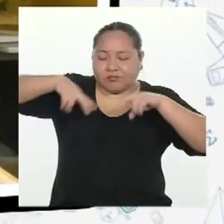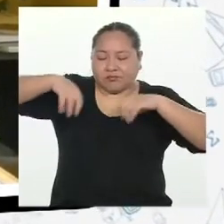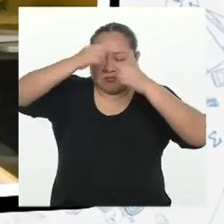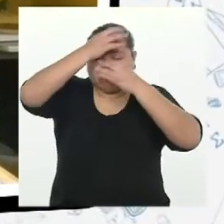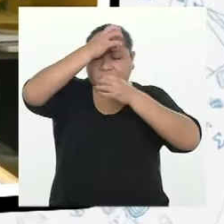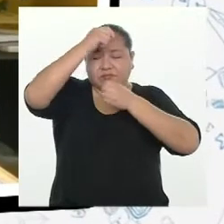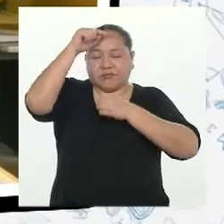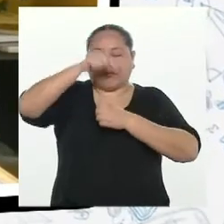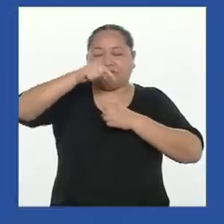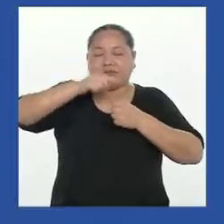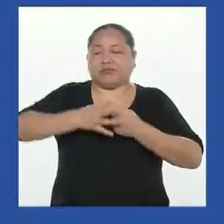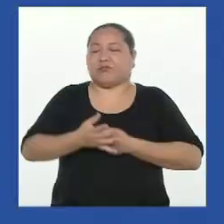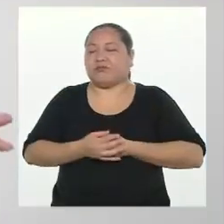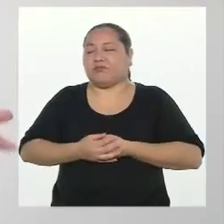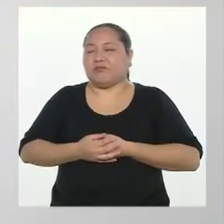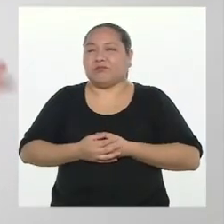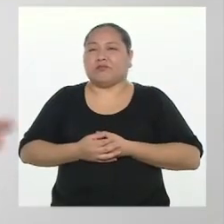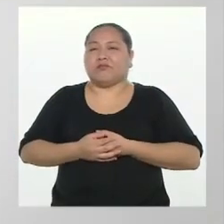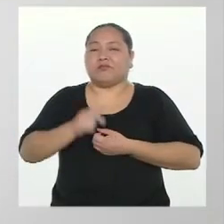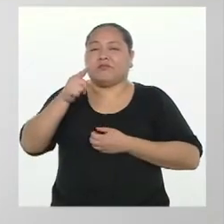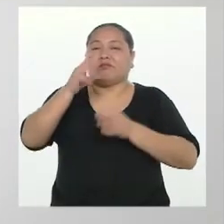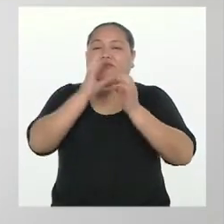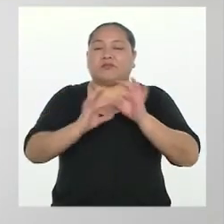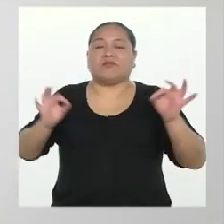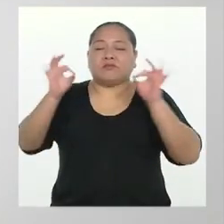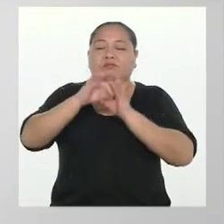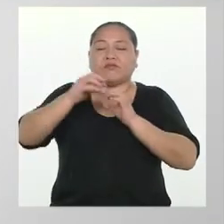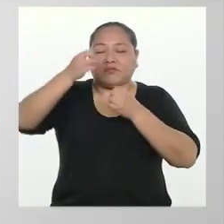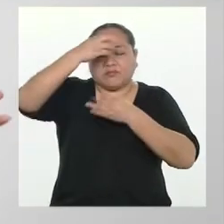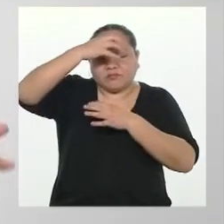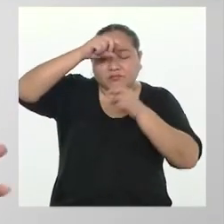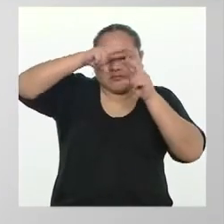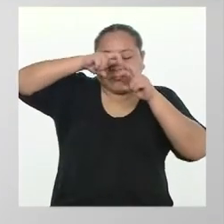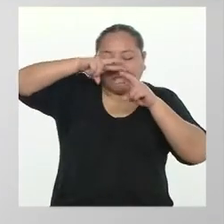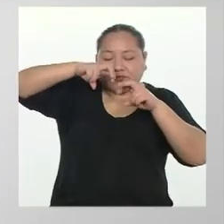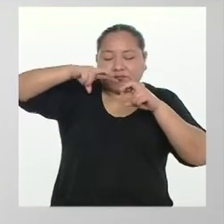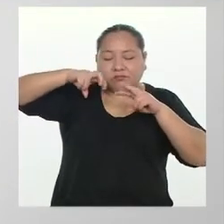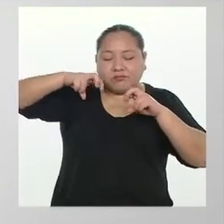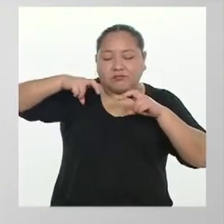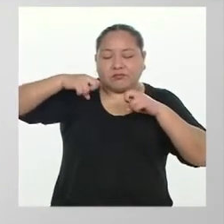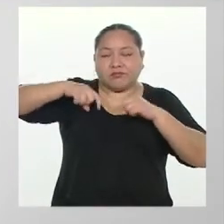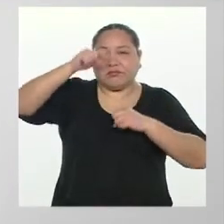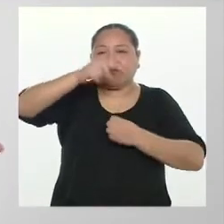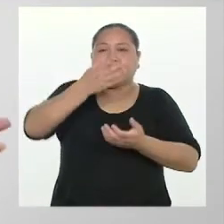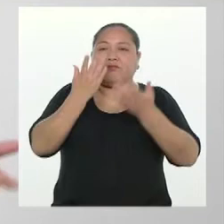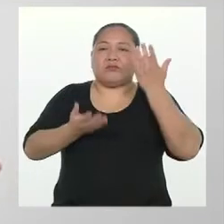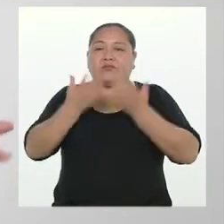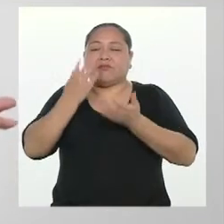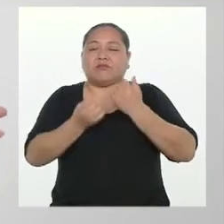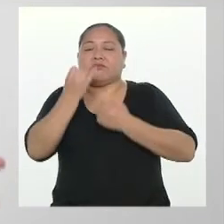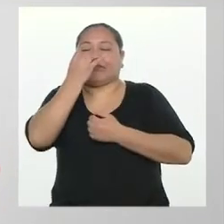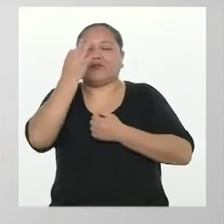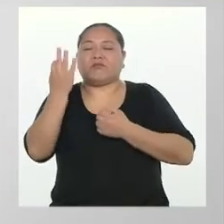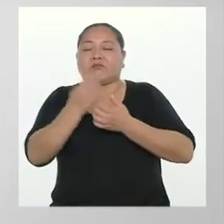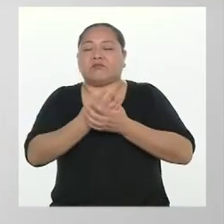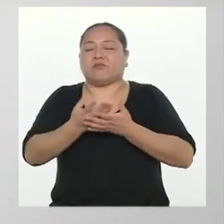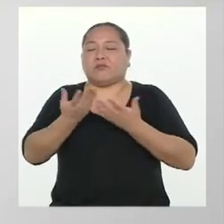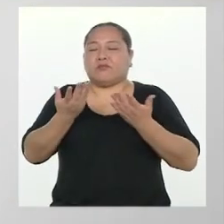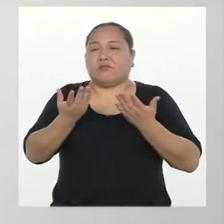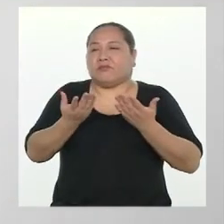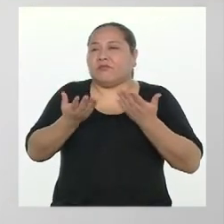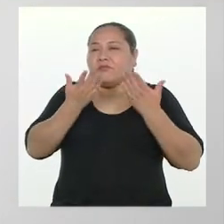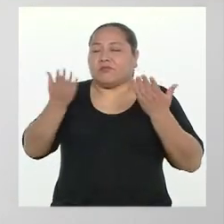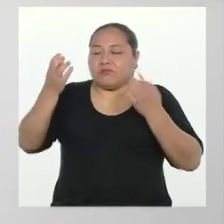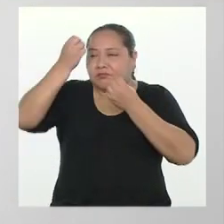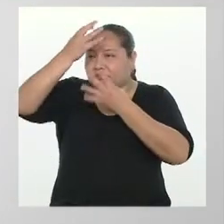con información? Es importante analizar los datos de la indagación y comparar con algunas fuentes de información